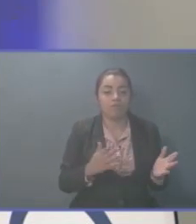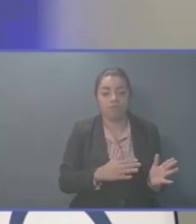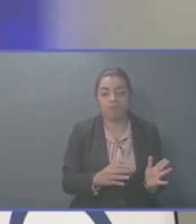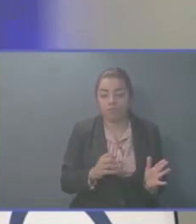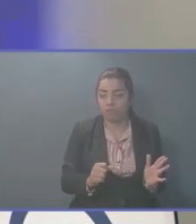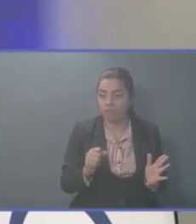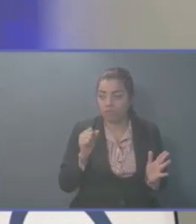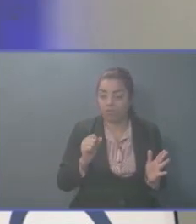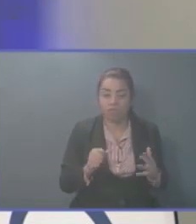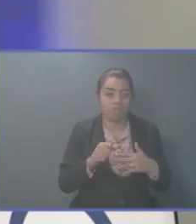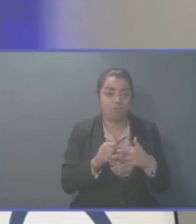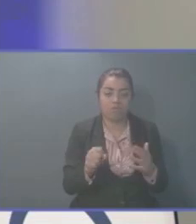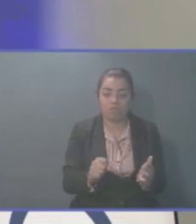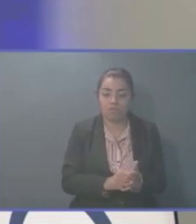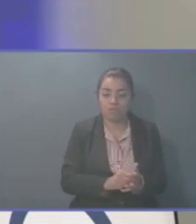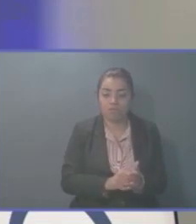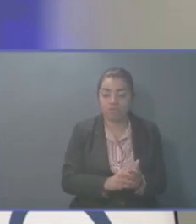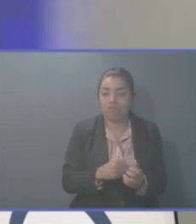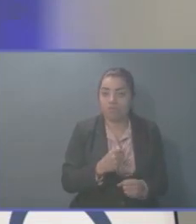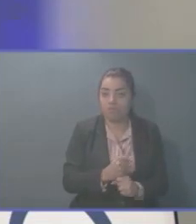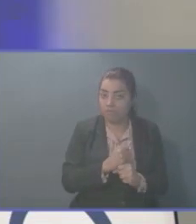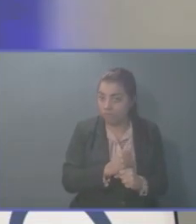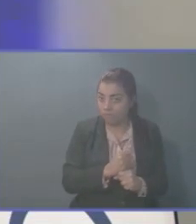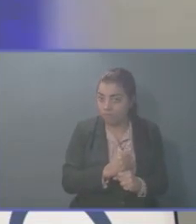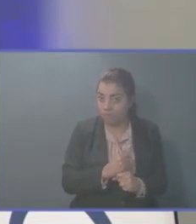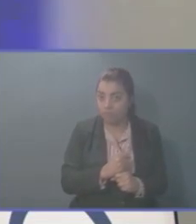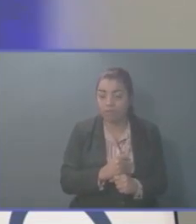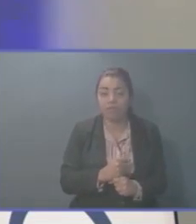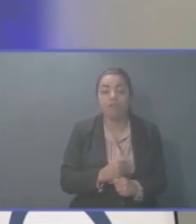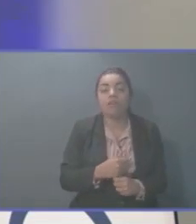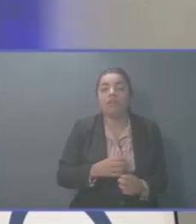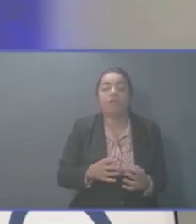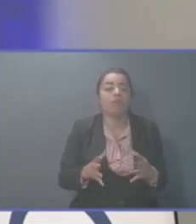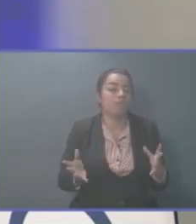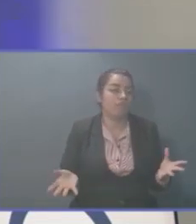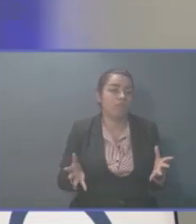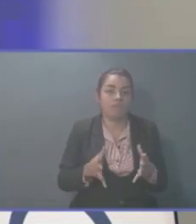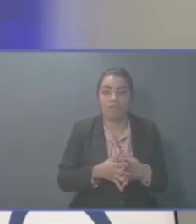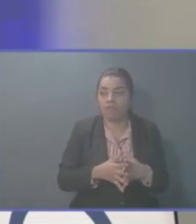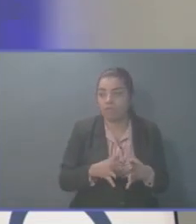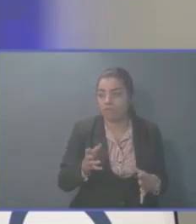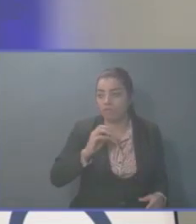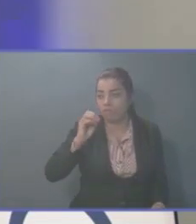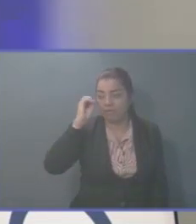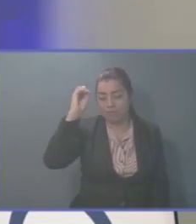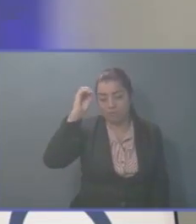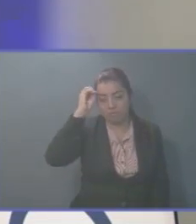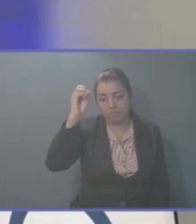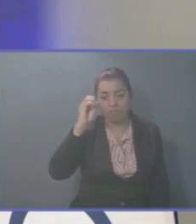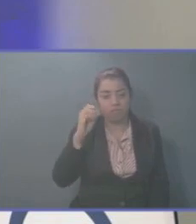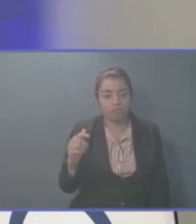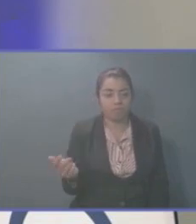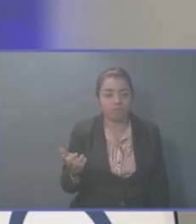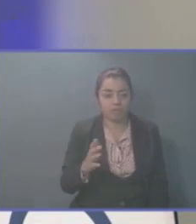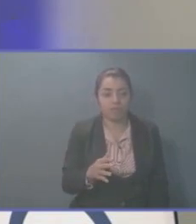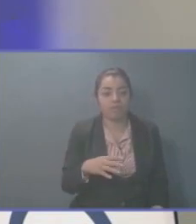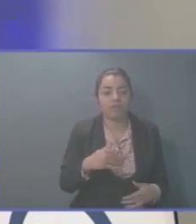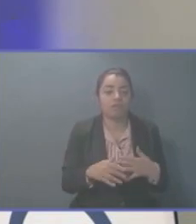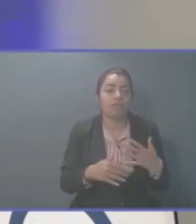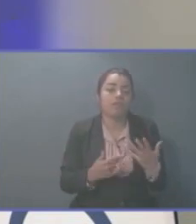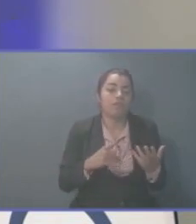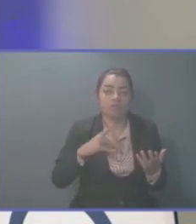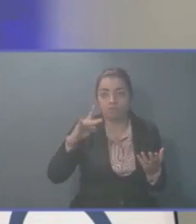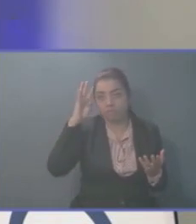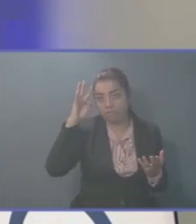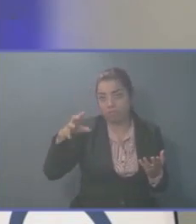la Asamblea Legislativa la ratificación. Es decir, genera una opinión, pero basada en mentiras,